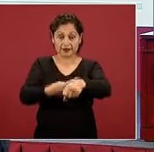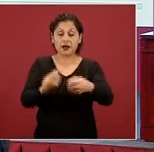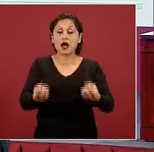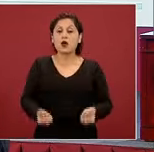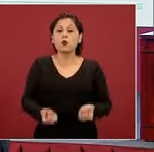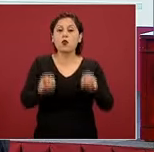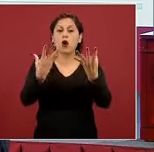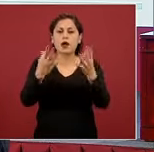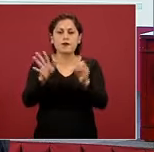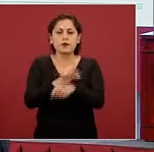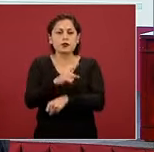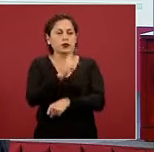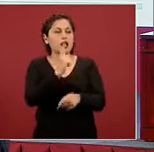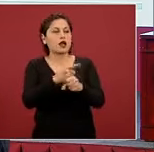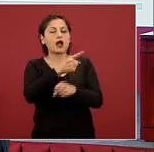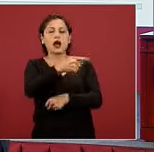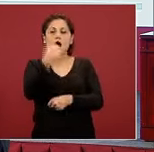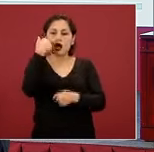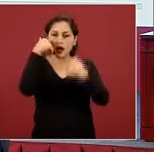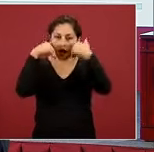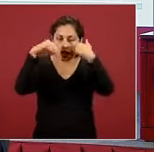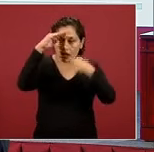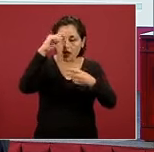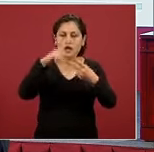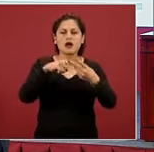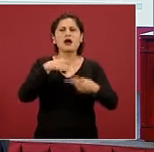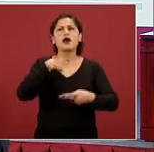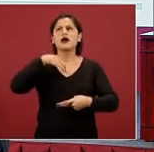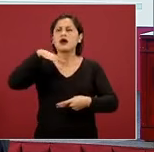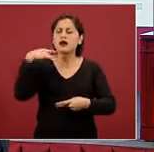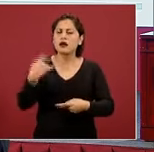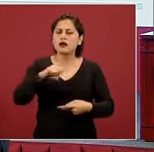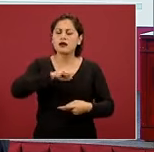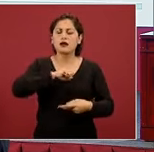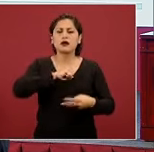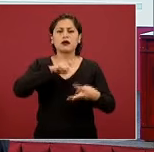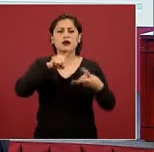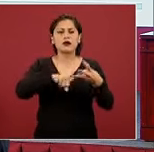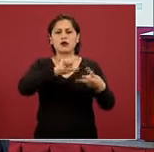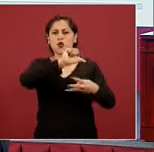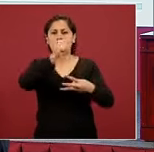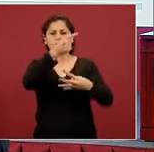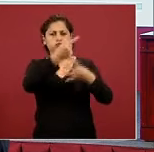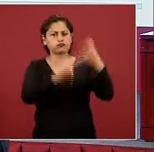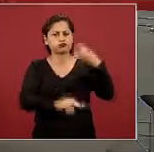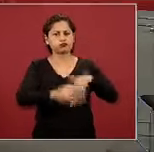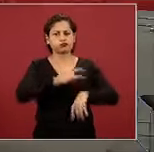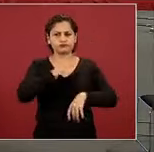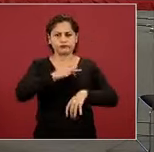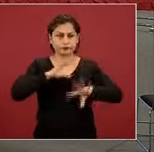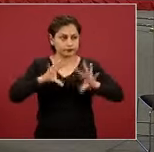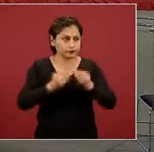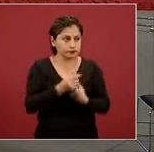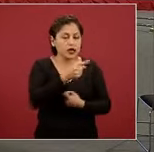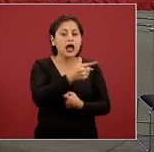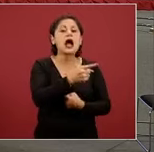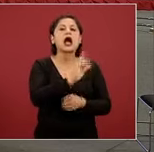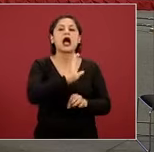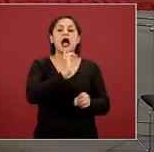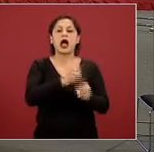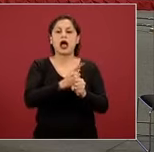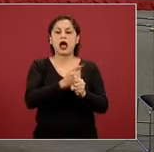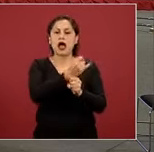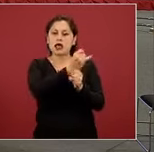tienen fiebre, tos, dolor de garganta, el dolor de cabeza y los demás síntomas propios de COVID-19, que se les toman muestras de